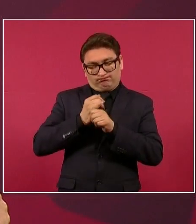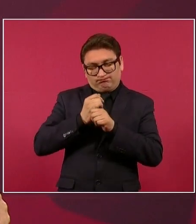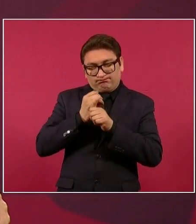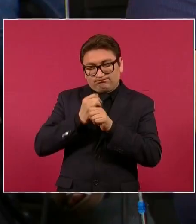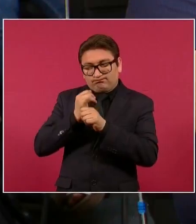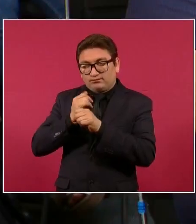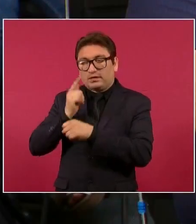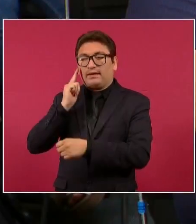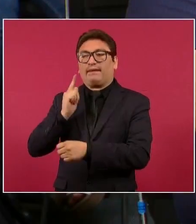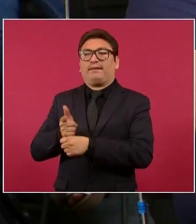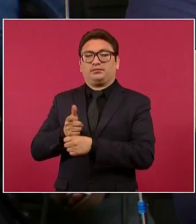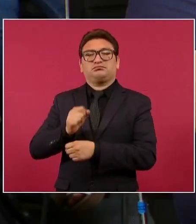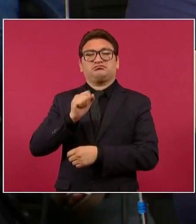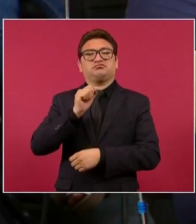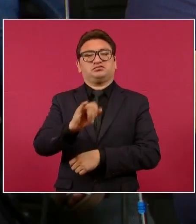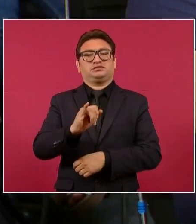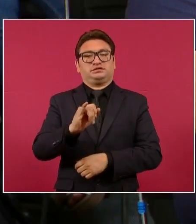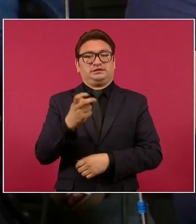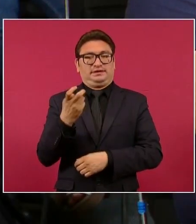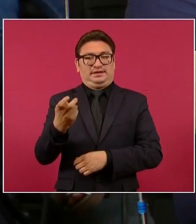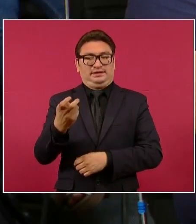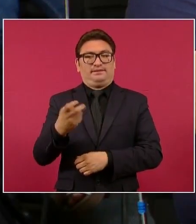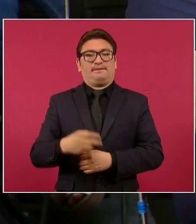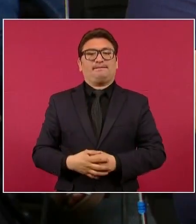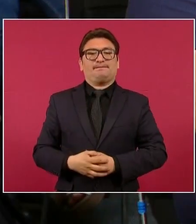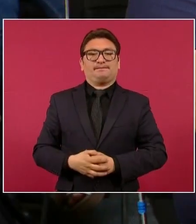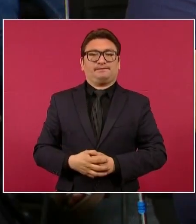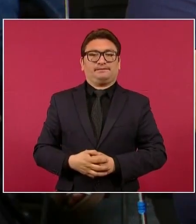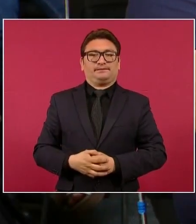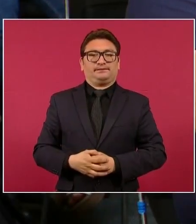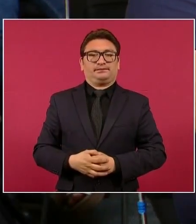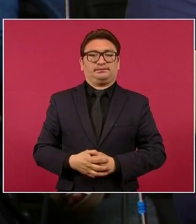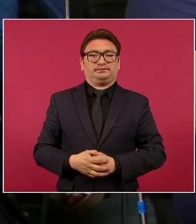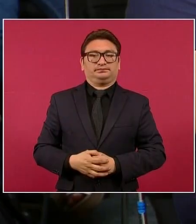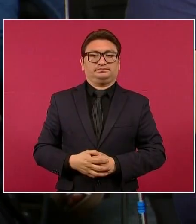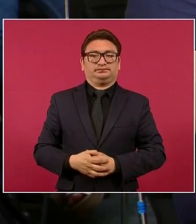sí, encontré eso, de que